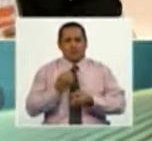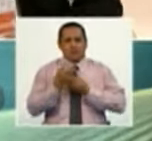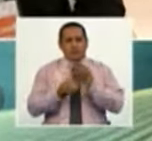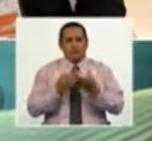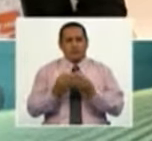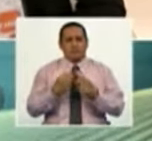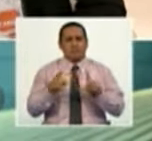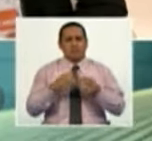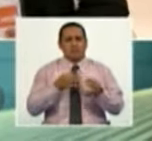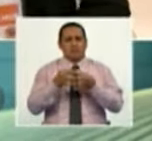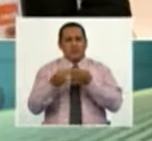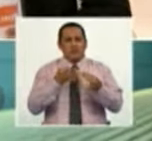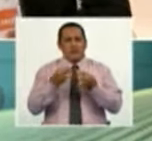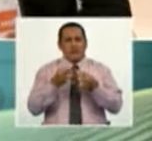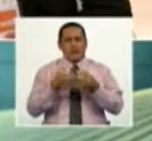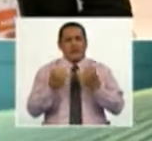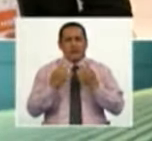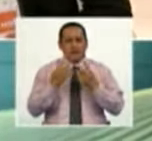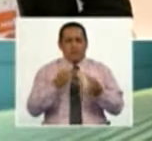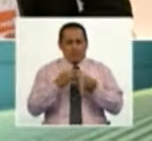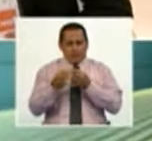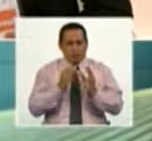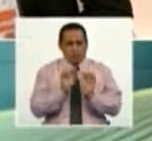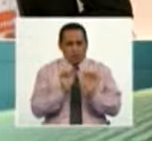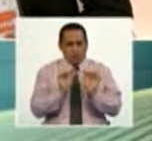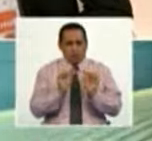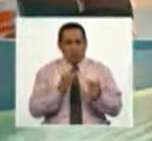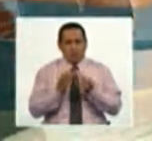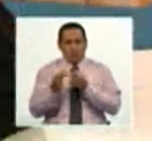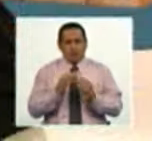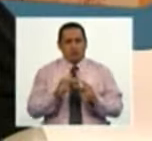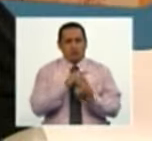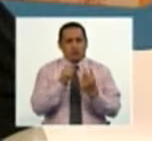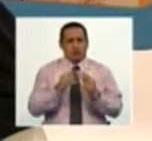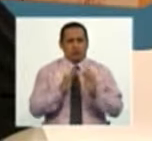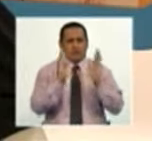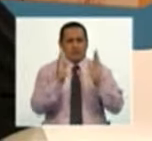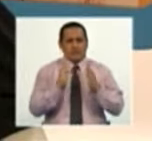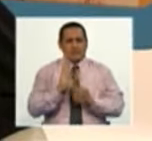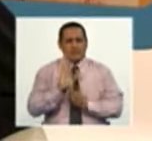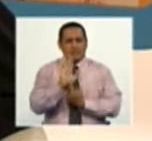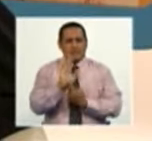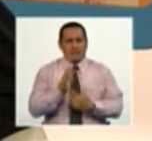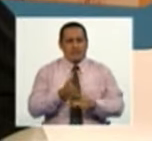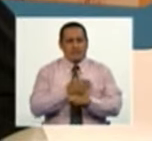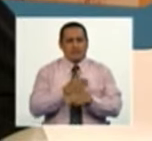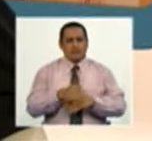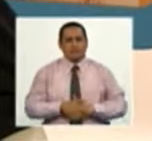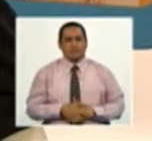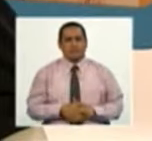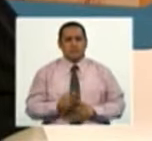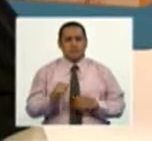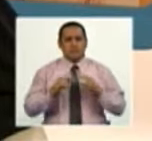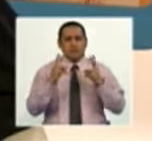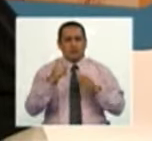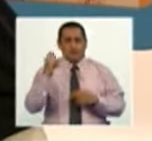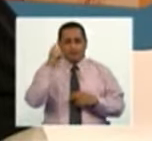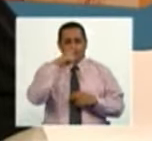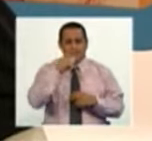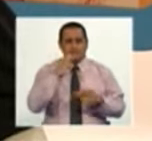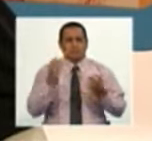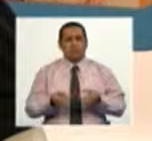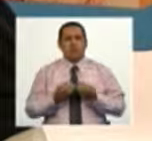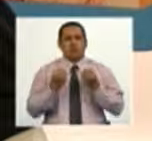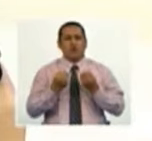descargos. Vamos ahí, si me permite, a desmenuzar un poquito estos 2 temas que ha planteado de arranque. Era un tema